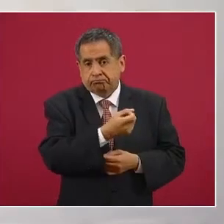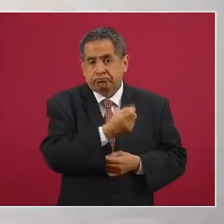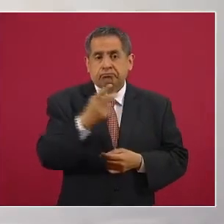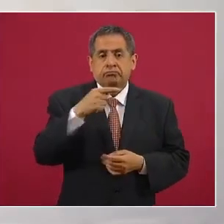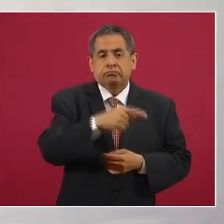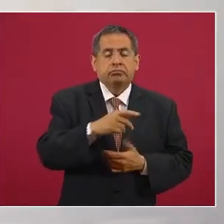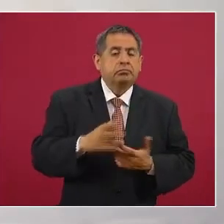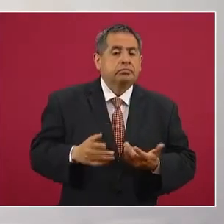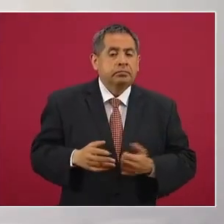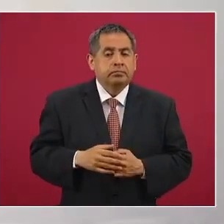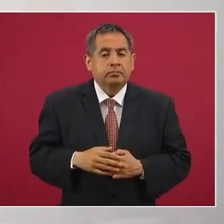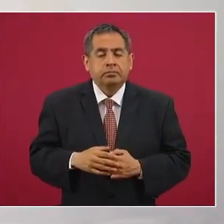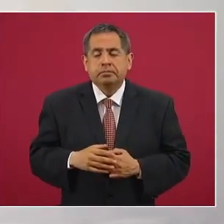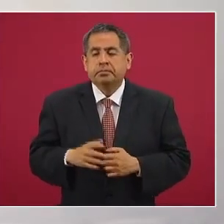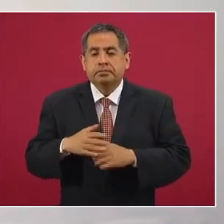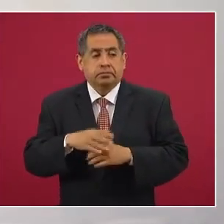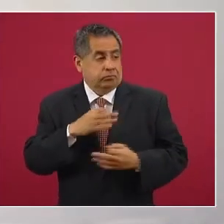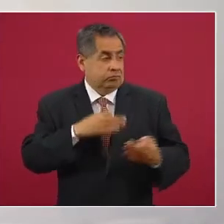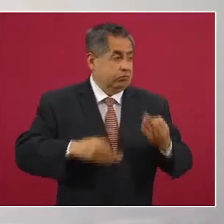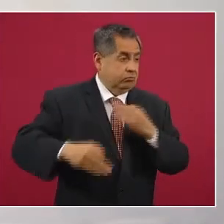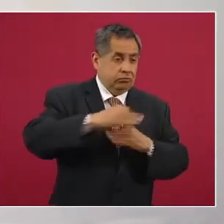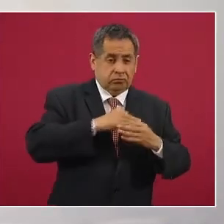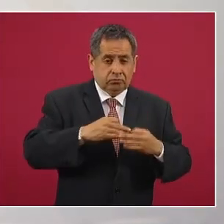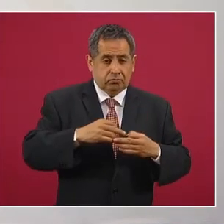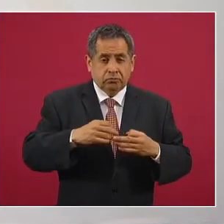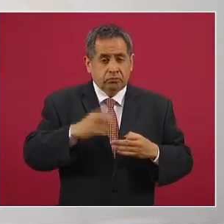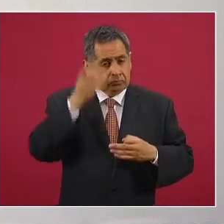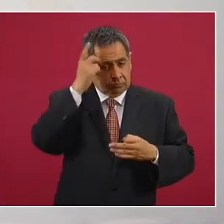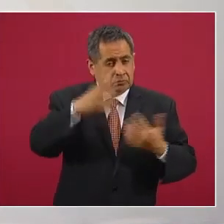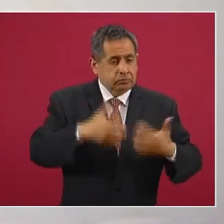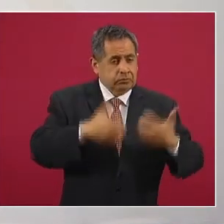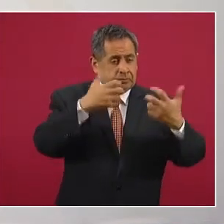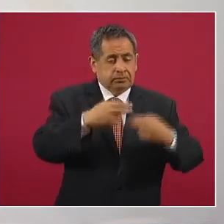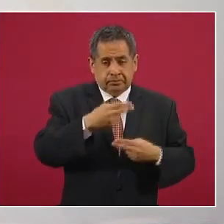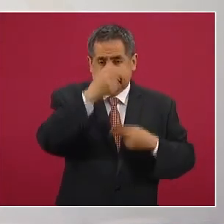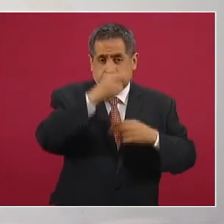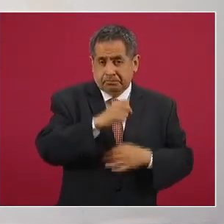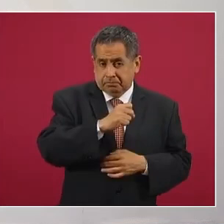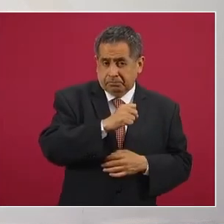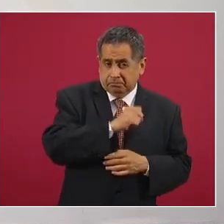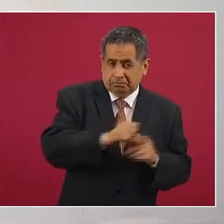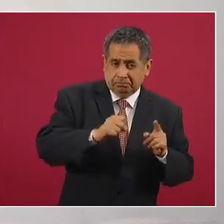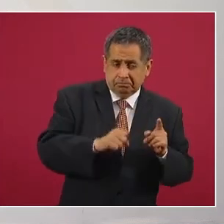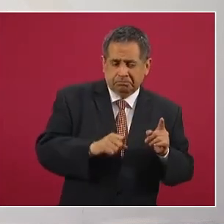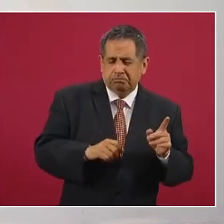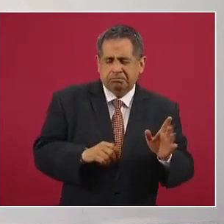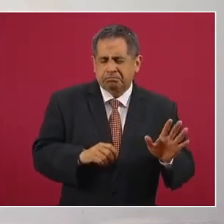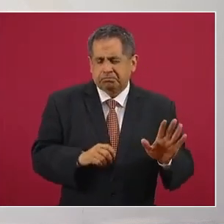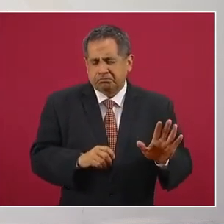porque no todos los empresarios son